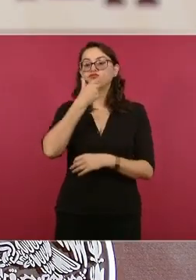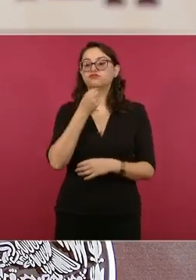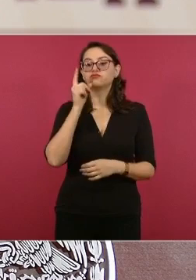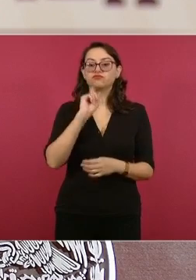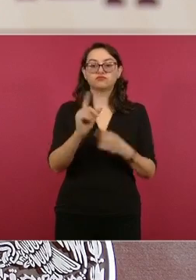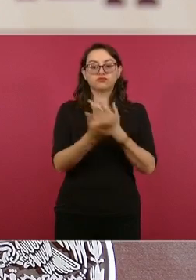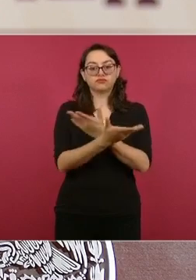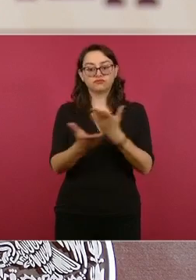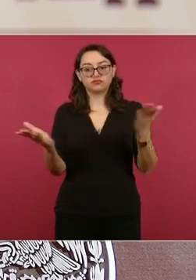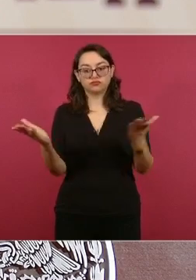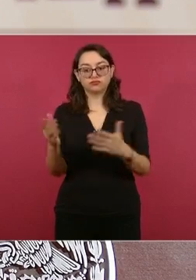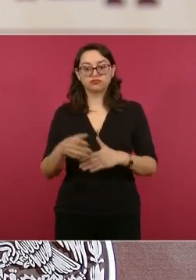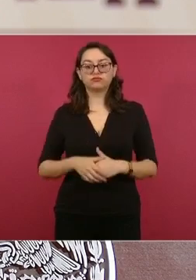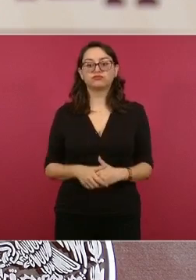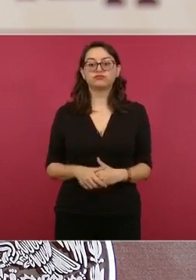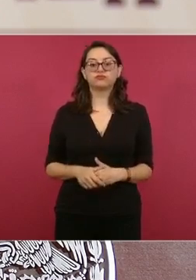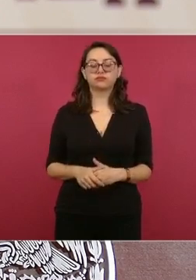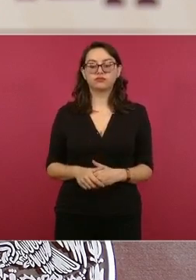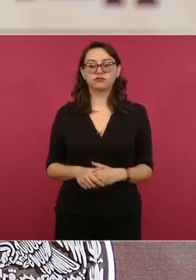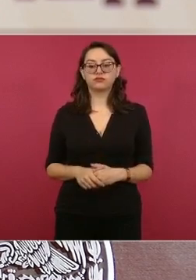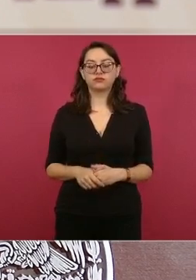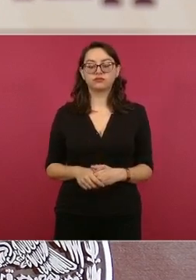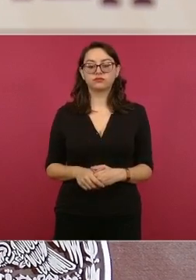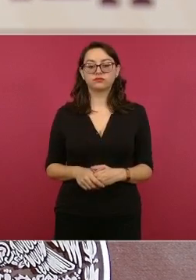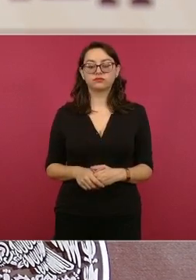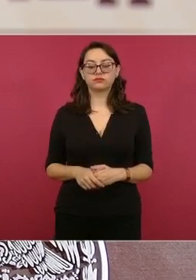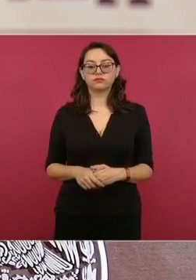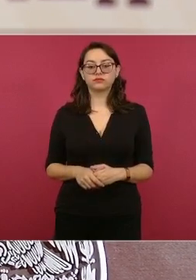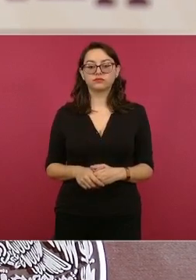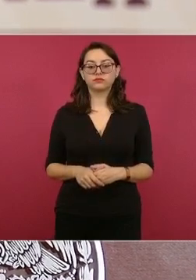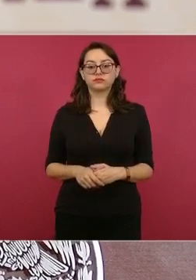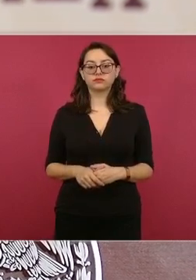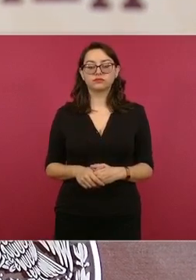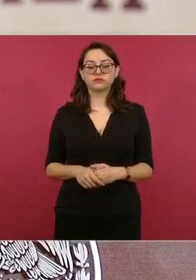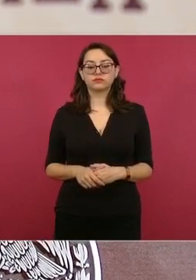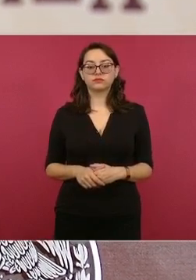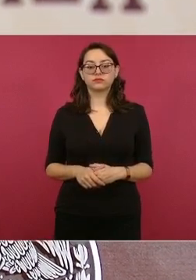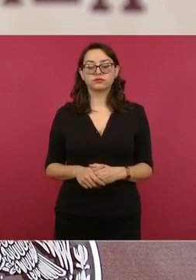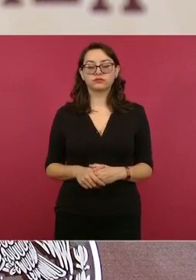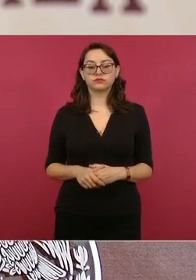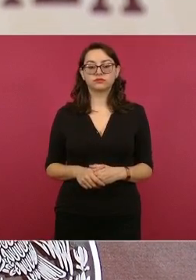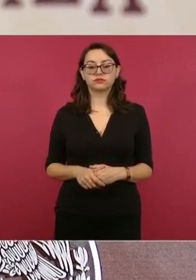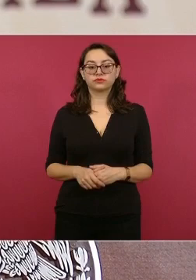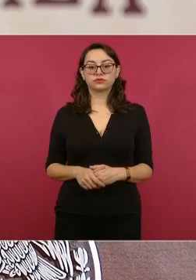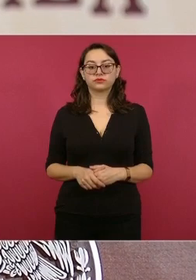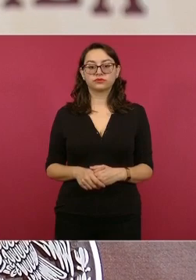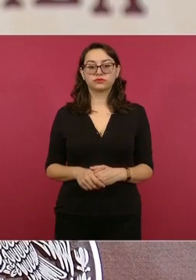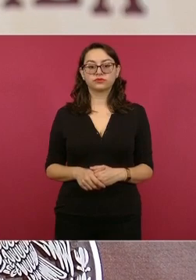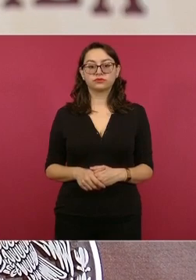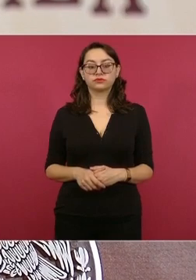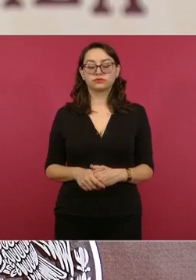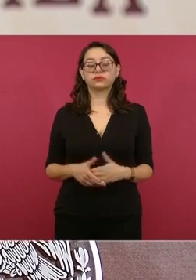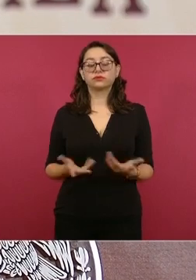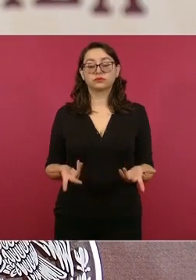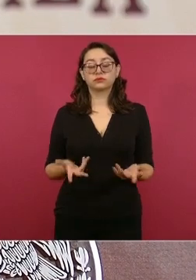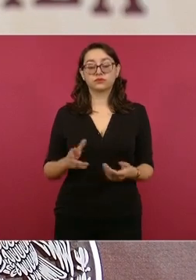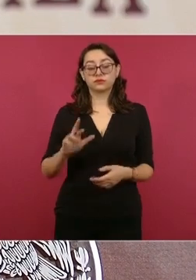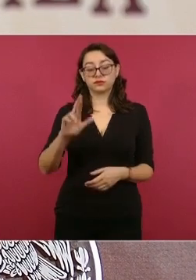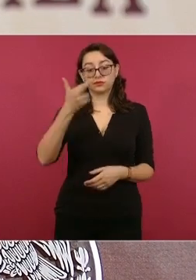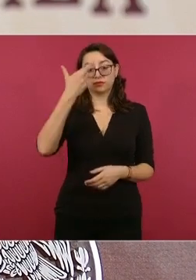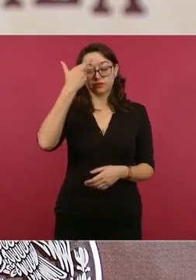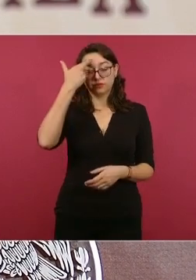ustedes. Como se sabe, el día de ayer se conmemoró el atentado contra Salvador